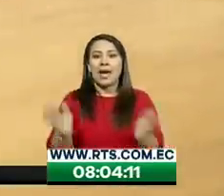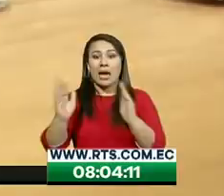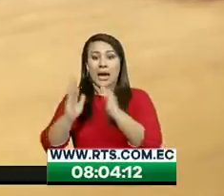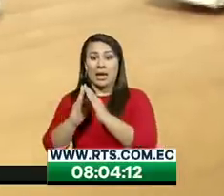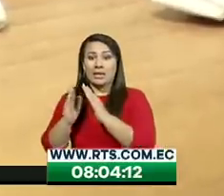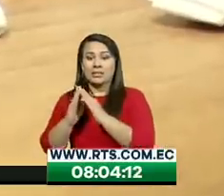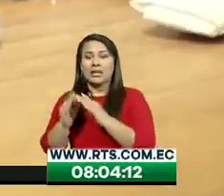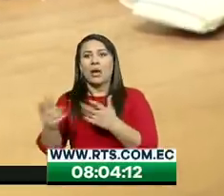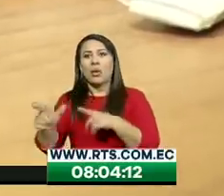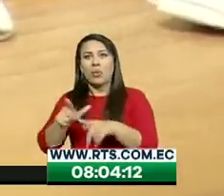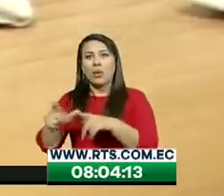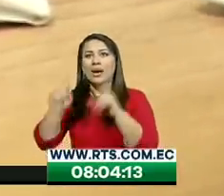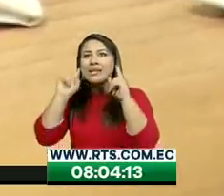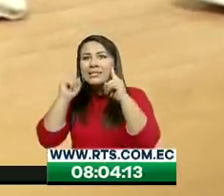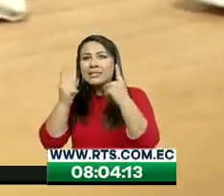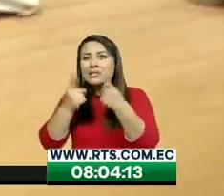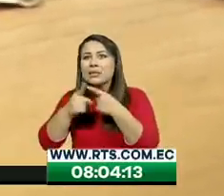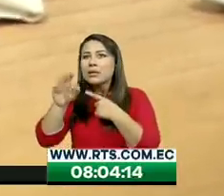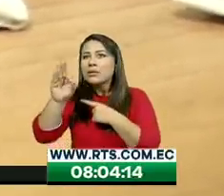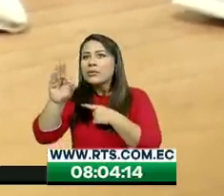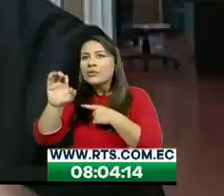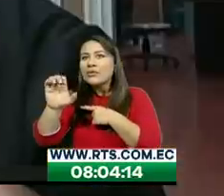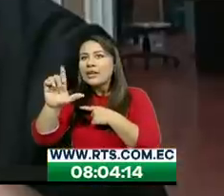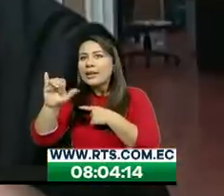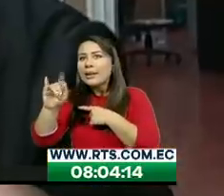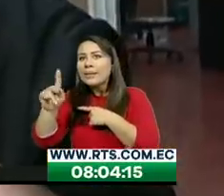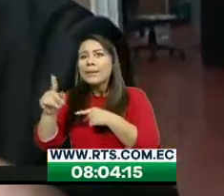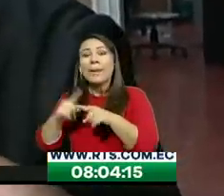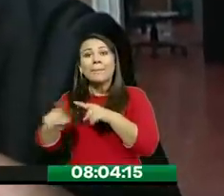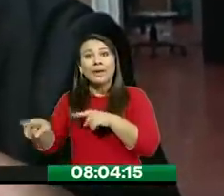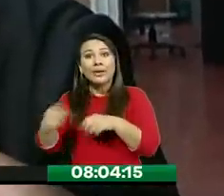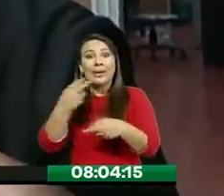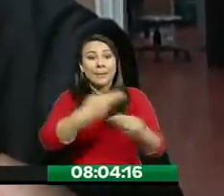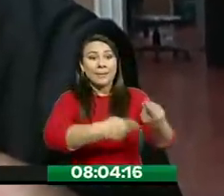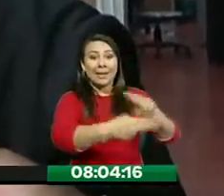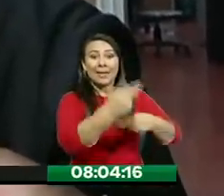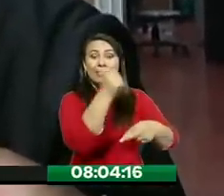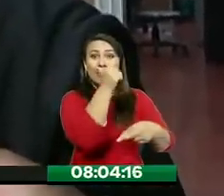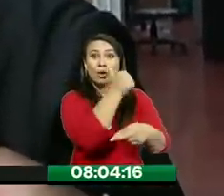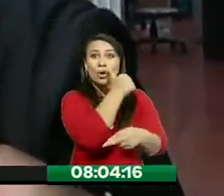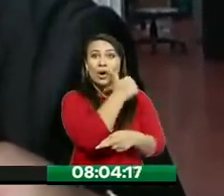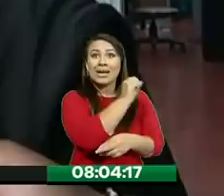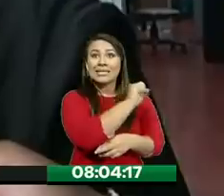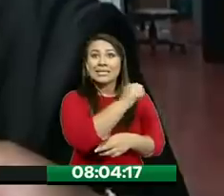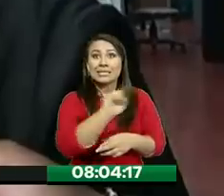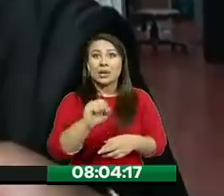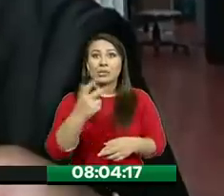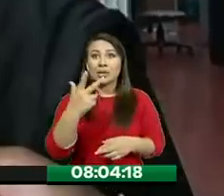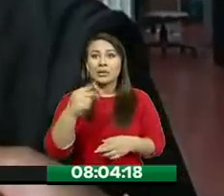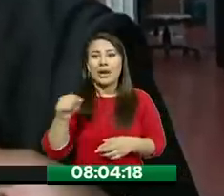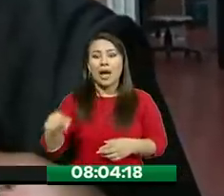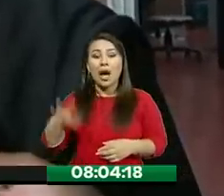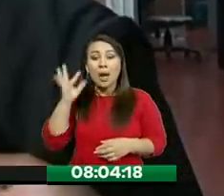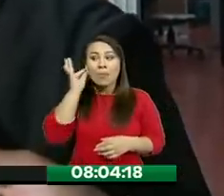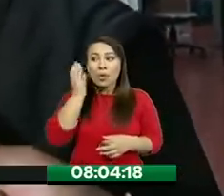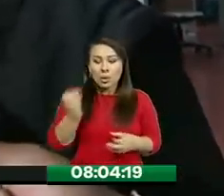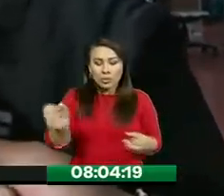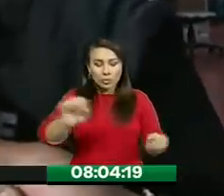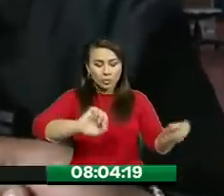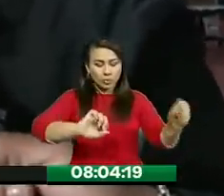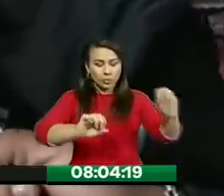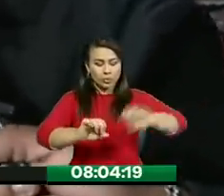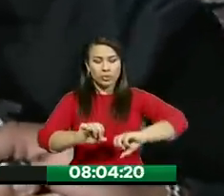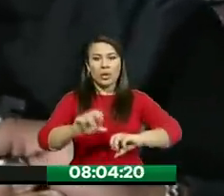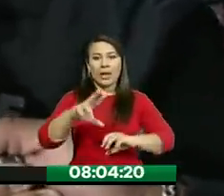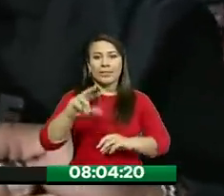a delinquir diariamente a Sauces 3. Se trataría de una sustancia que la mezclan con la droga y unos 30 paquetes, que eso sí